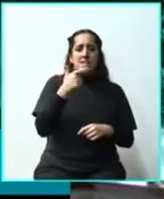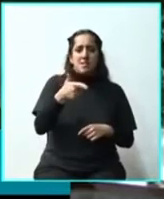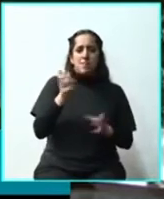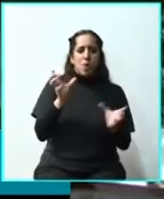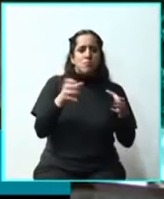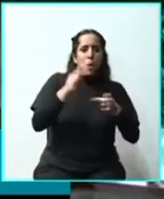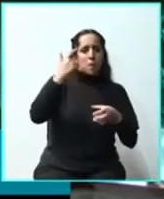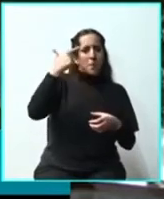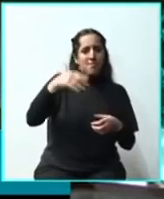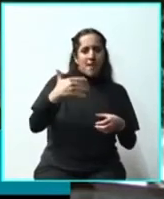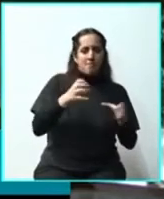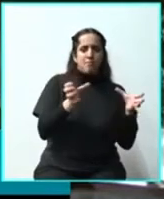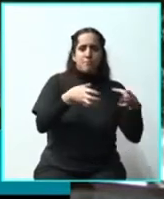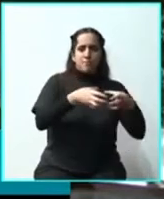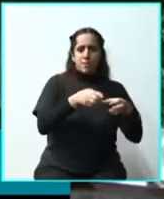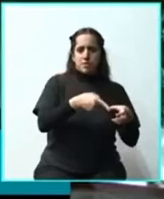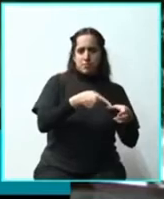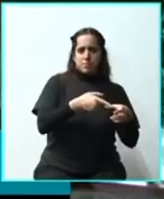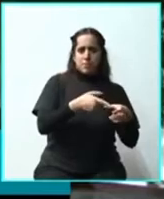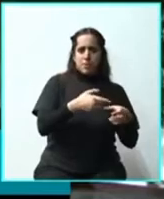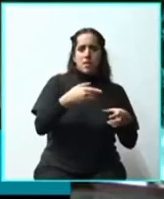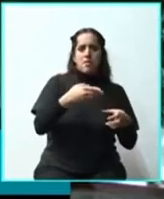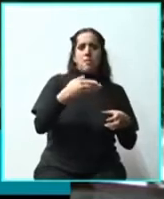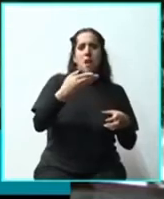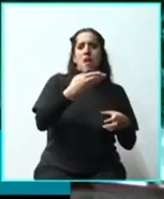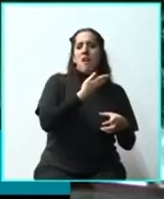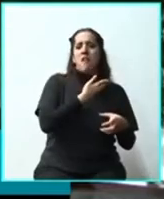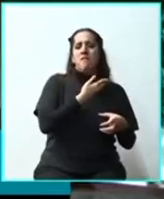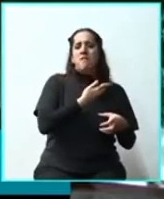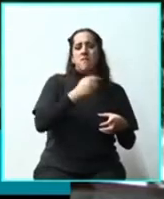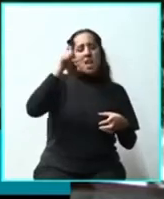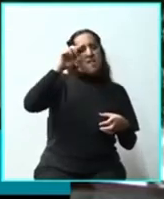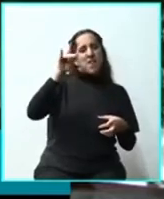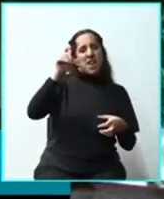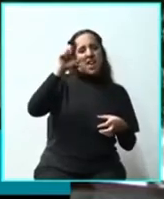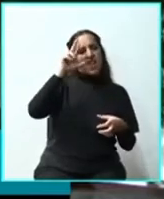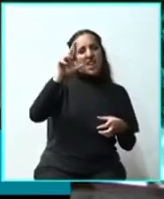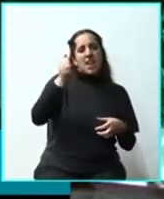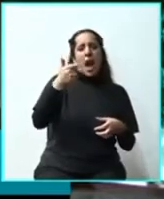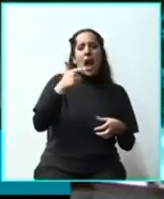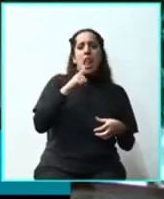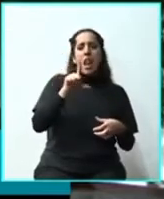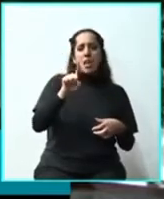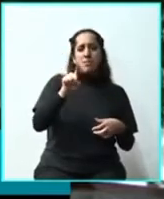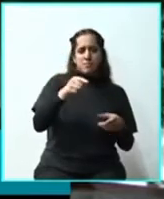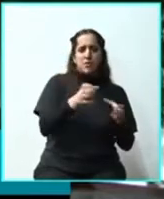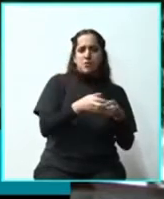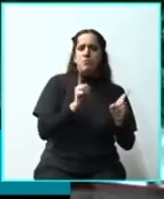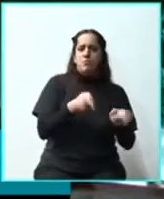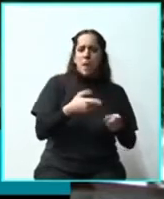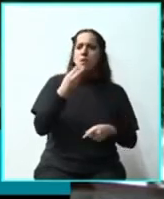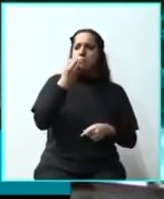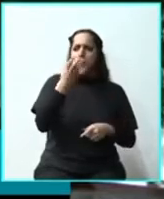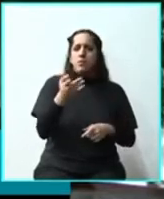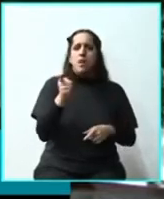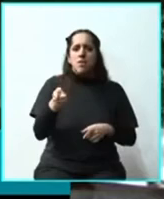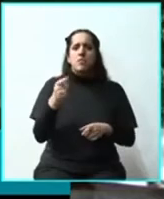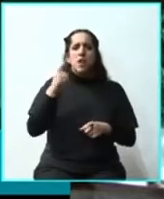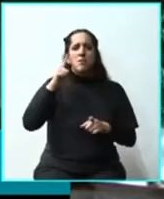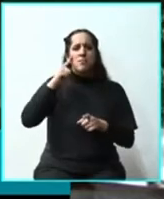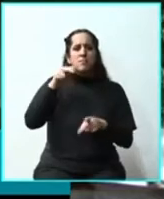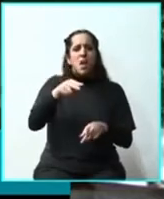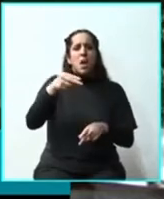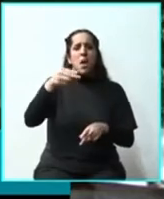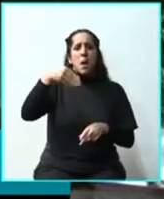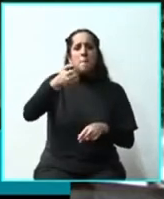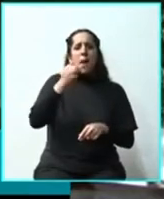inteligencia que tiene la Federal desde época de Onganía y que nadie se atreve a tocar. Hemos denunciado el espionaje a Sergio